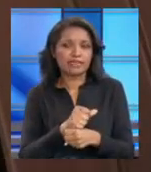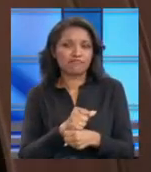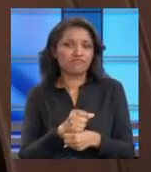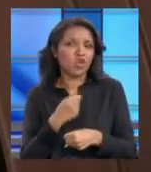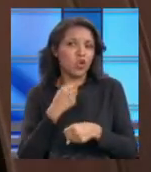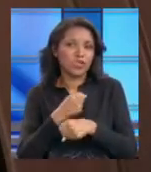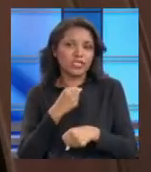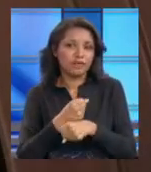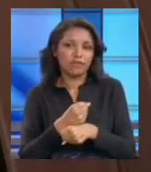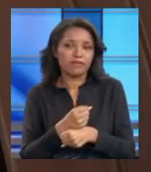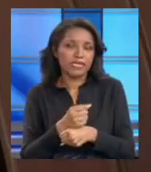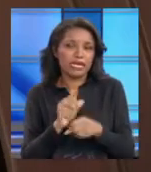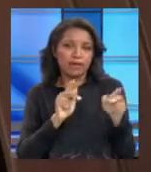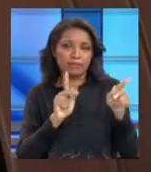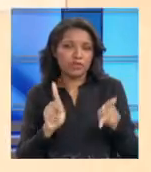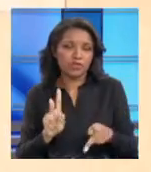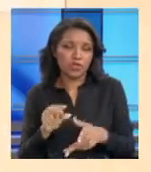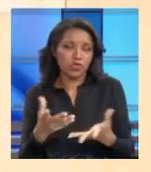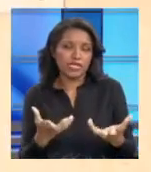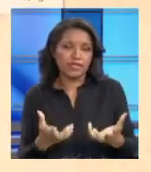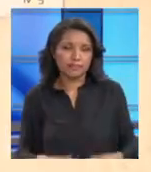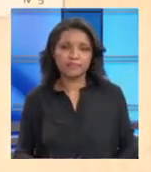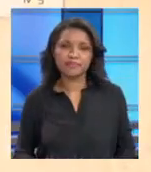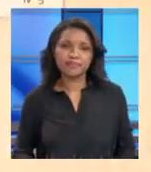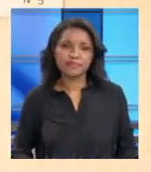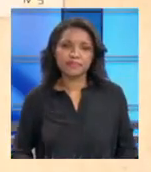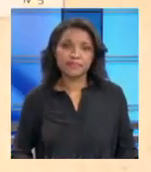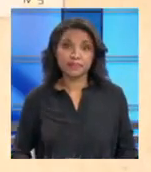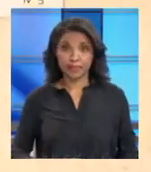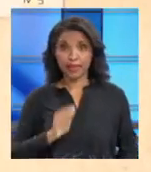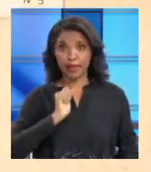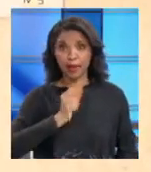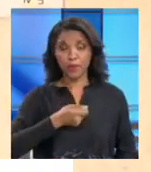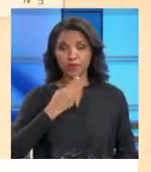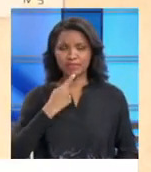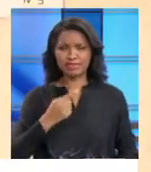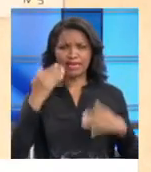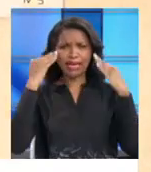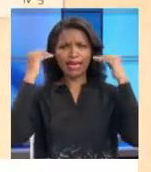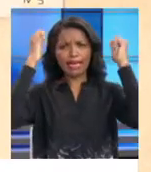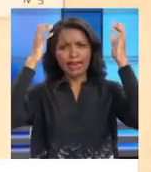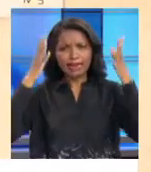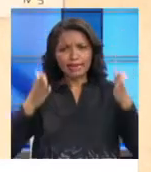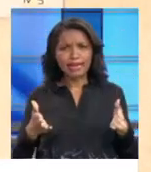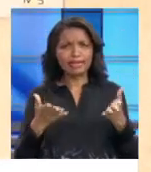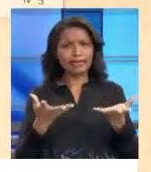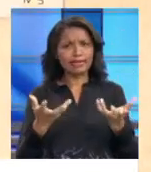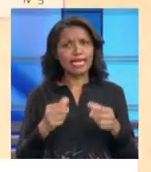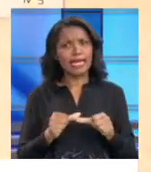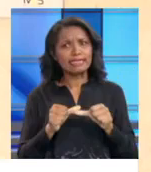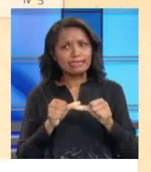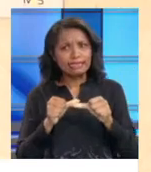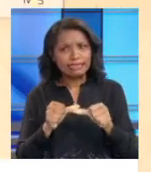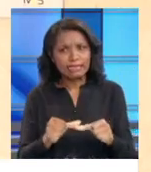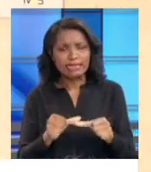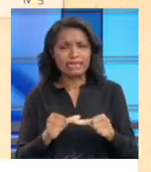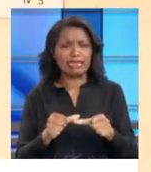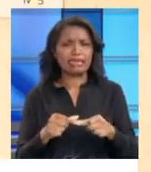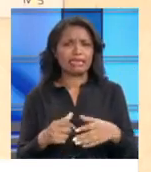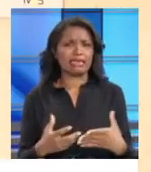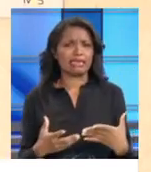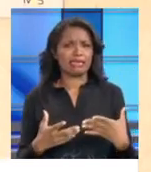realmente tiene un rechazo ciudadano importante. Que nos parece increíble que el alcalde insista en parcelarlo,